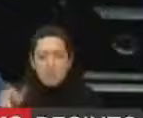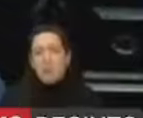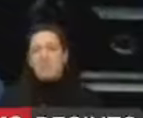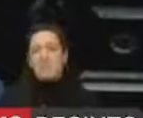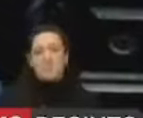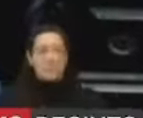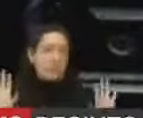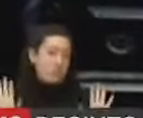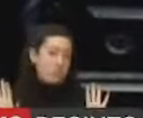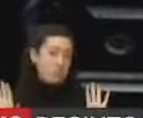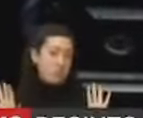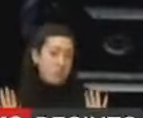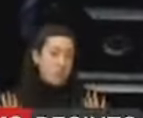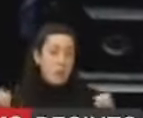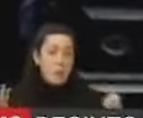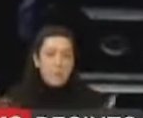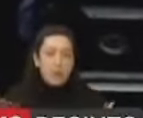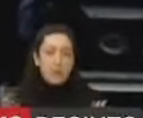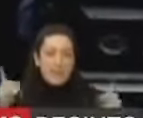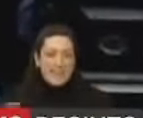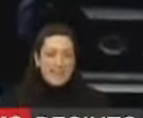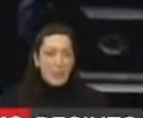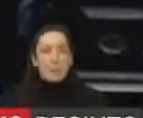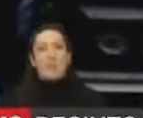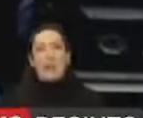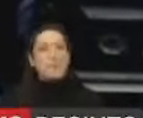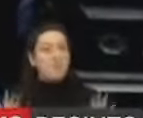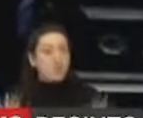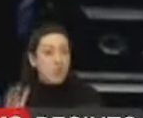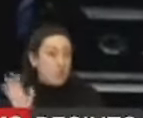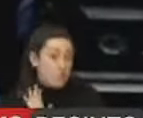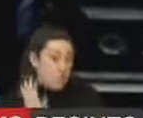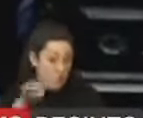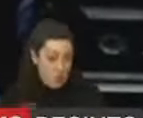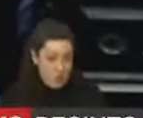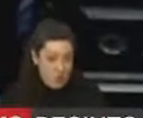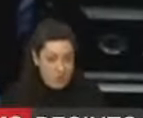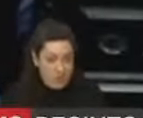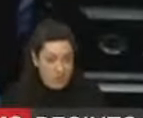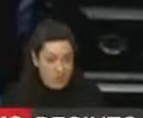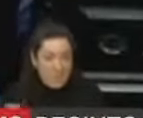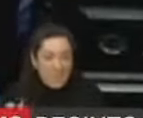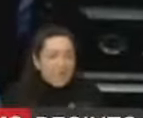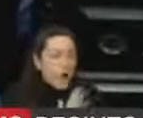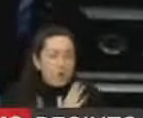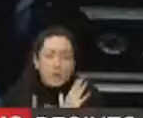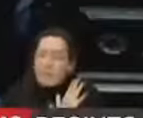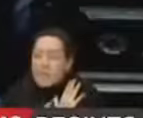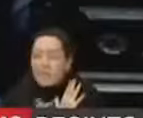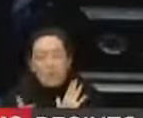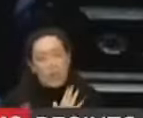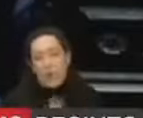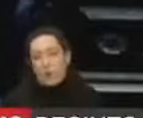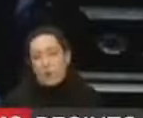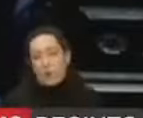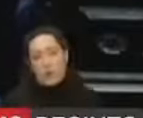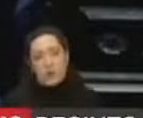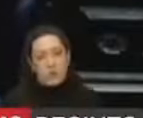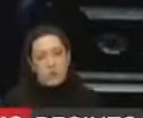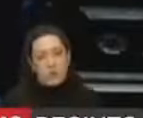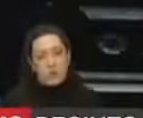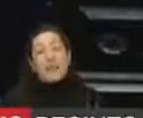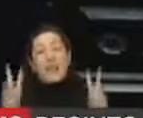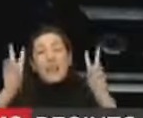traidores en el recinto no van a hacer. Señora, están muy cerca de la policía, un cordón de nuevo de la federal. Y bueno, recién le